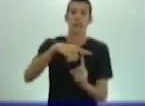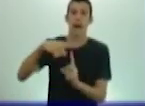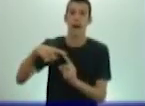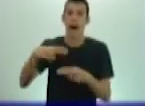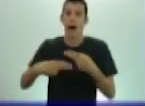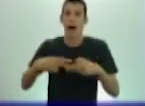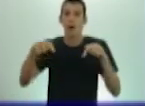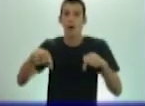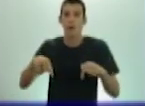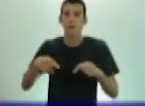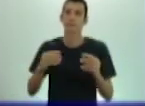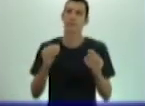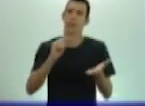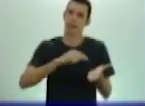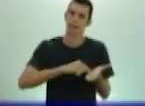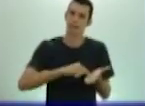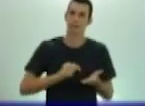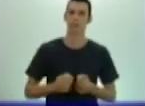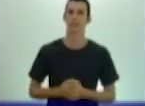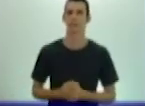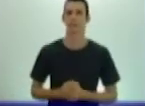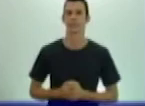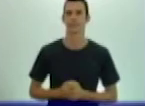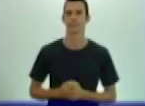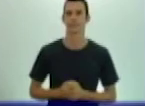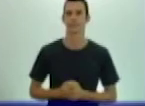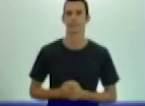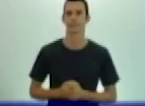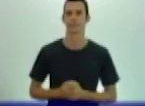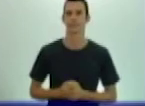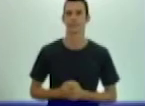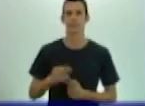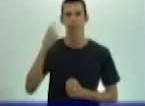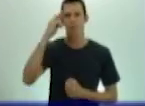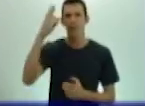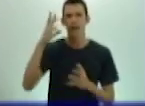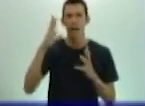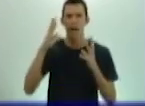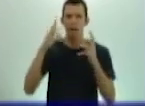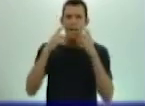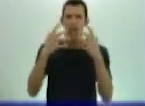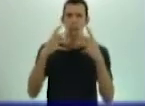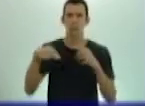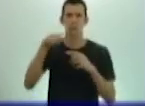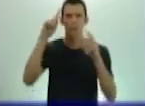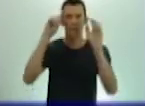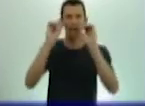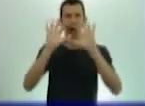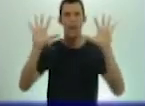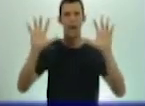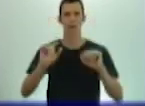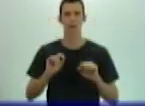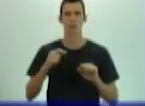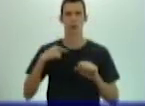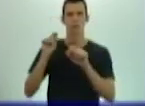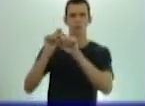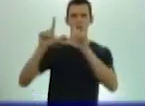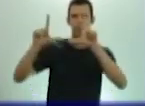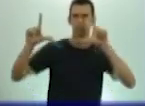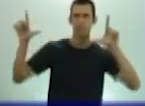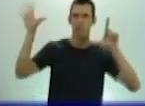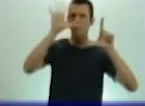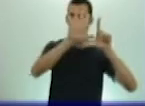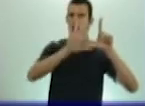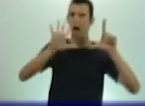Esto vamos a recordarlo, vamos a ubicarlo en contexto. Es importante que entendamos también el mapa que le muestro. Aparece